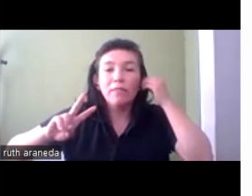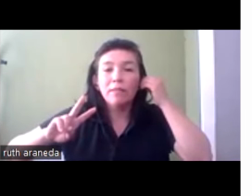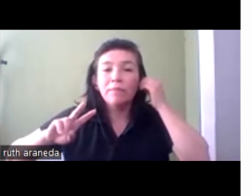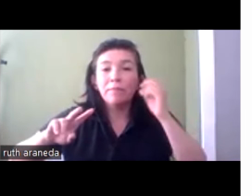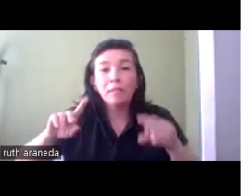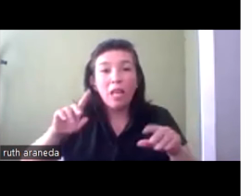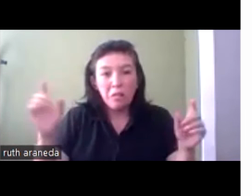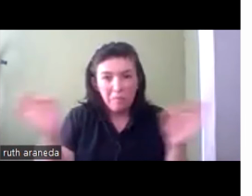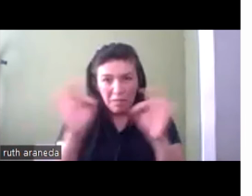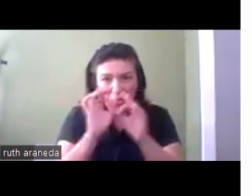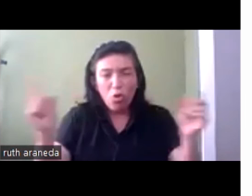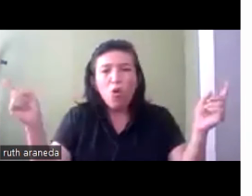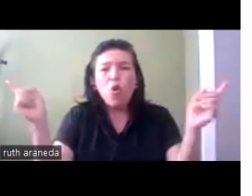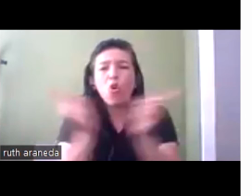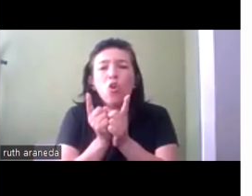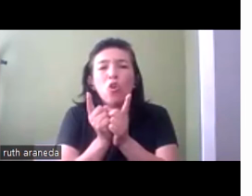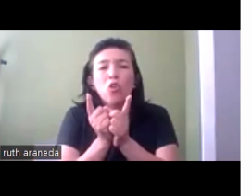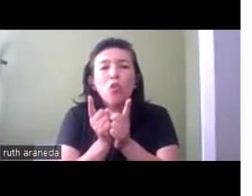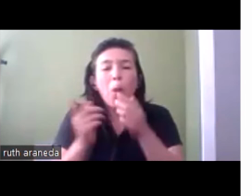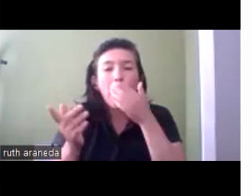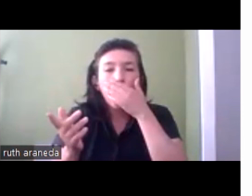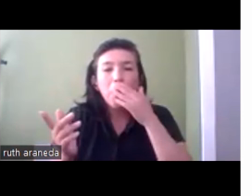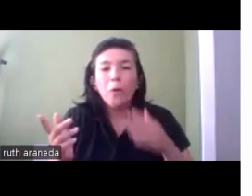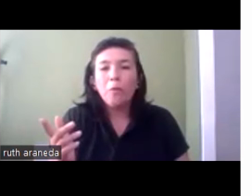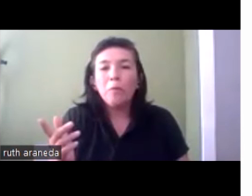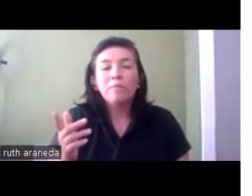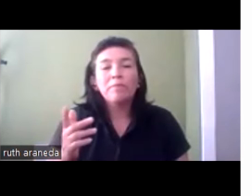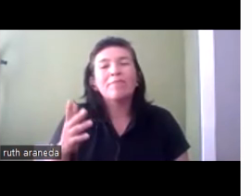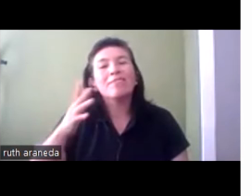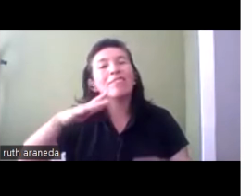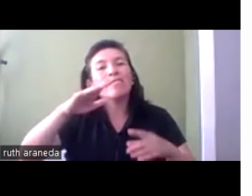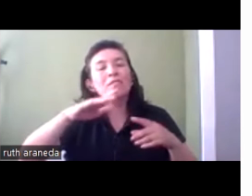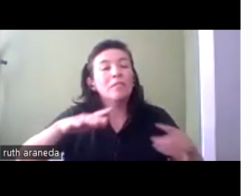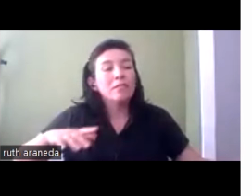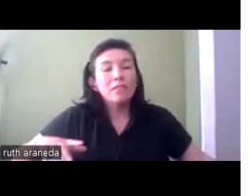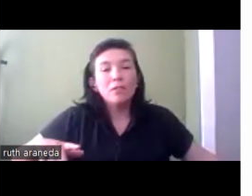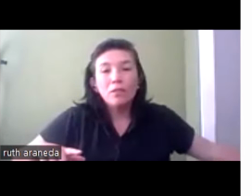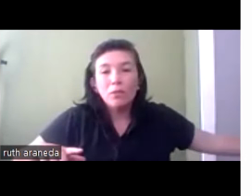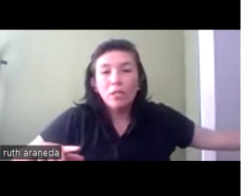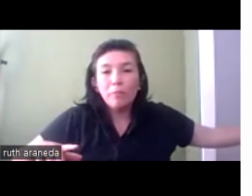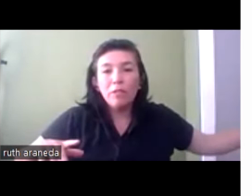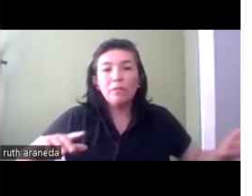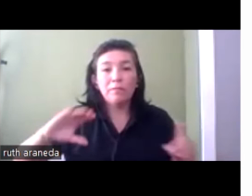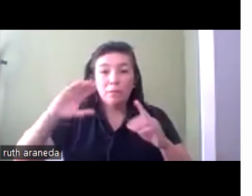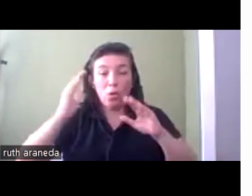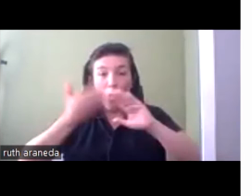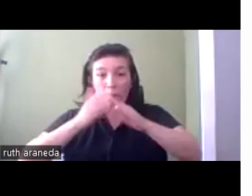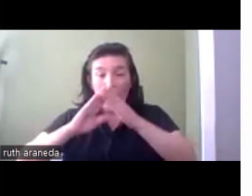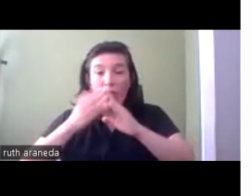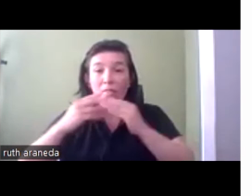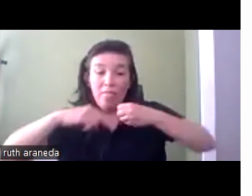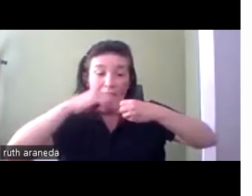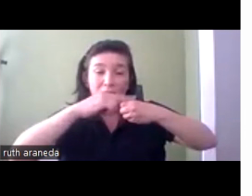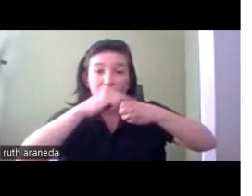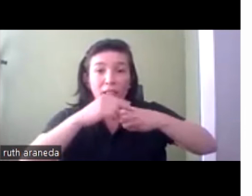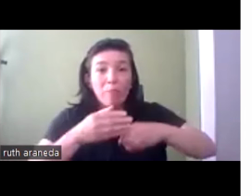una breve reseña respecto como a cómo se caracterizan las comunidades de aguitas, tanto en el periodo pre-incaico